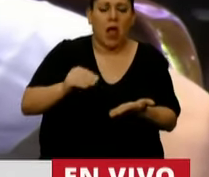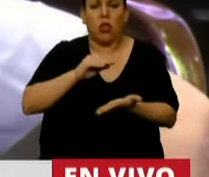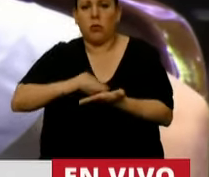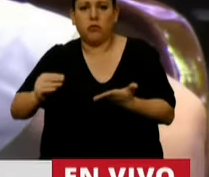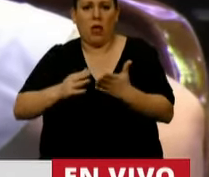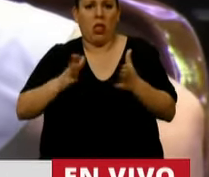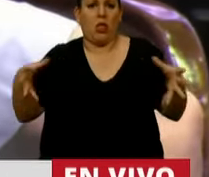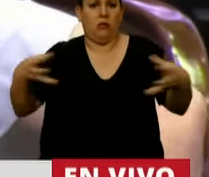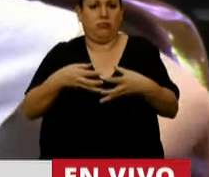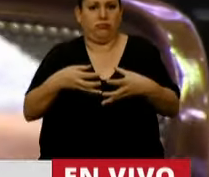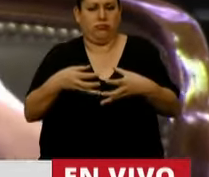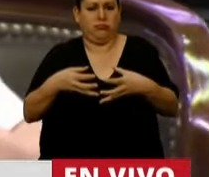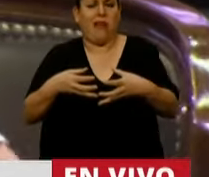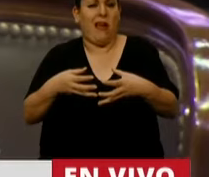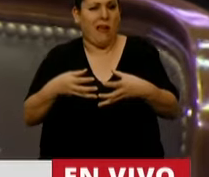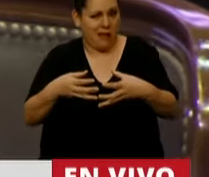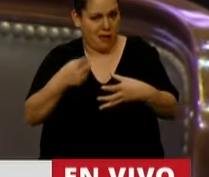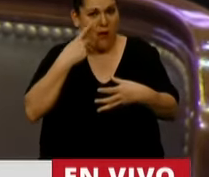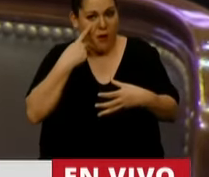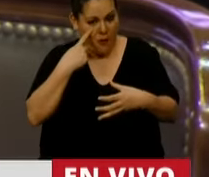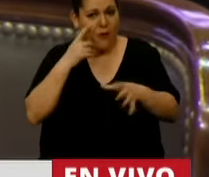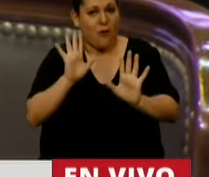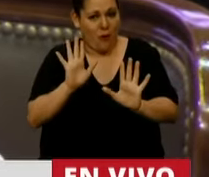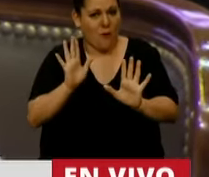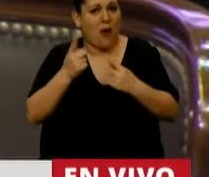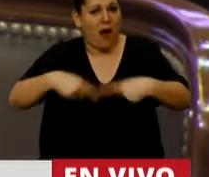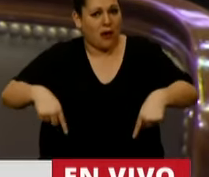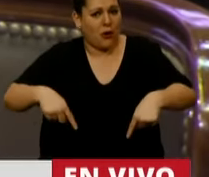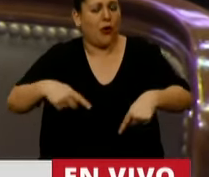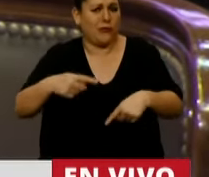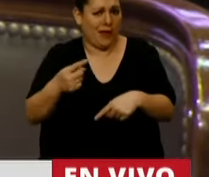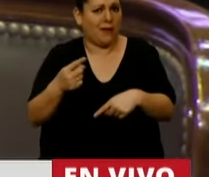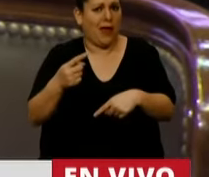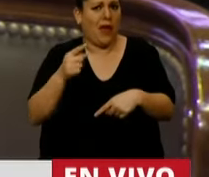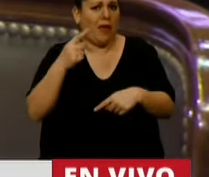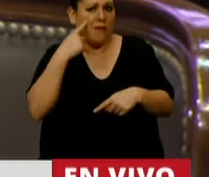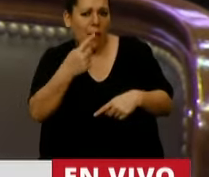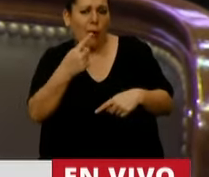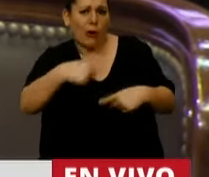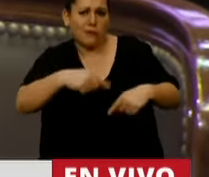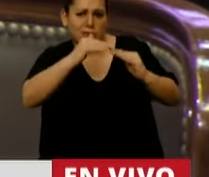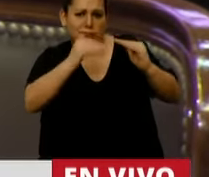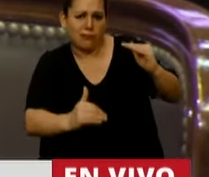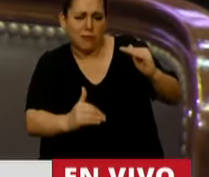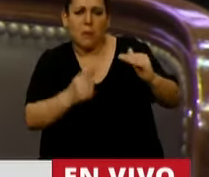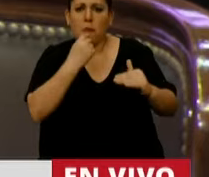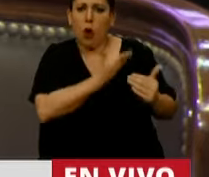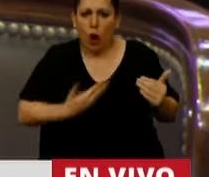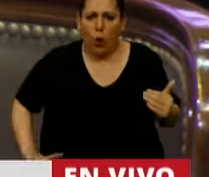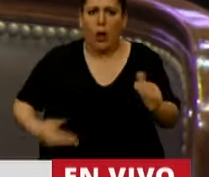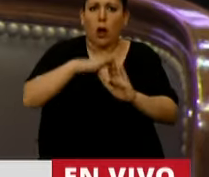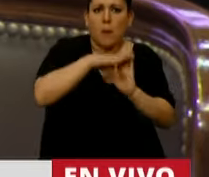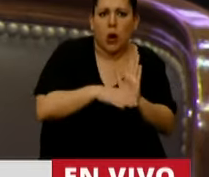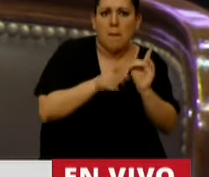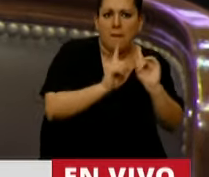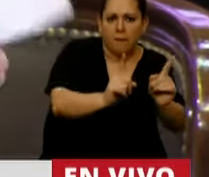Sí, pero las mayorías no lo son. Voy a mencionar las asimetrías que se nos pasan cuando no vemos el todo y lo micro. Gobierno a gobierno, qué programa sigue,